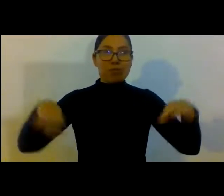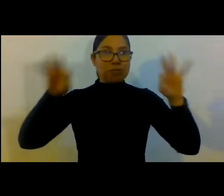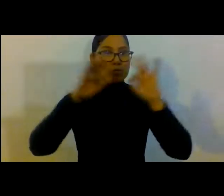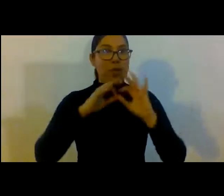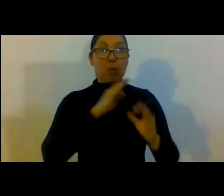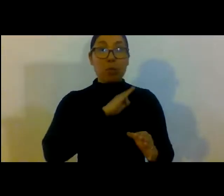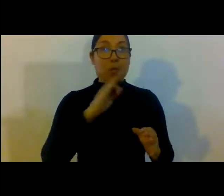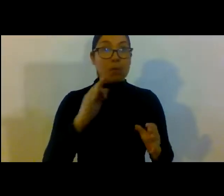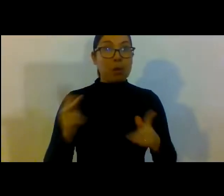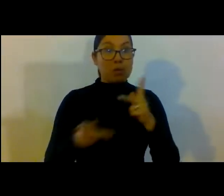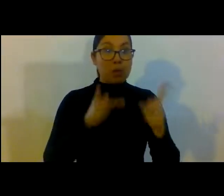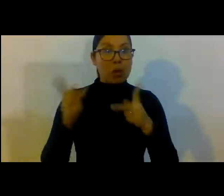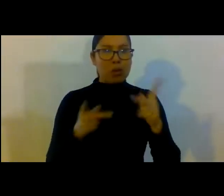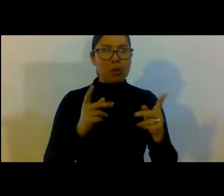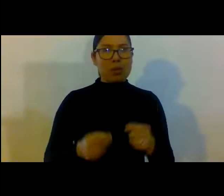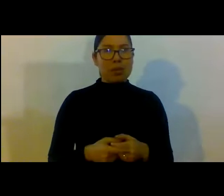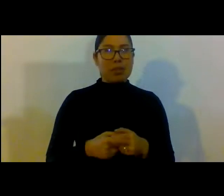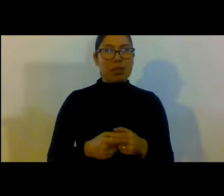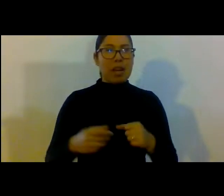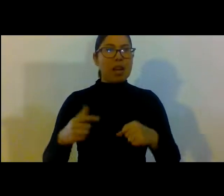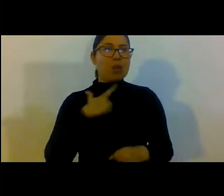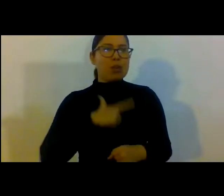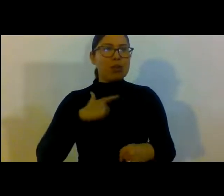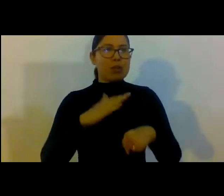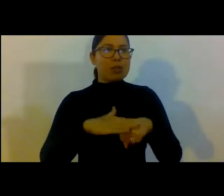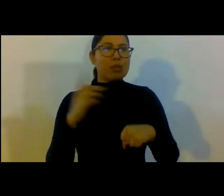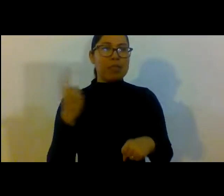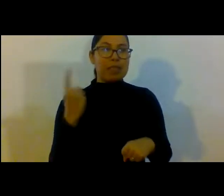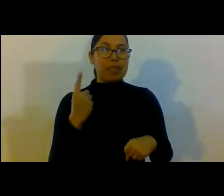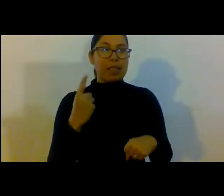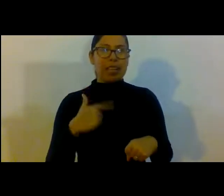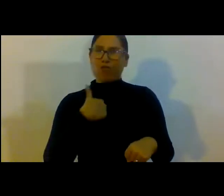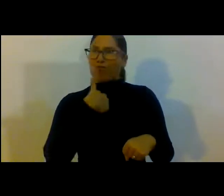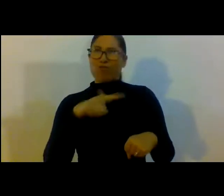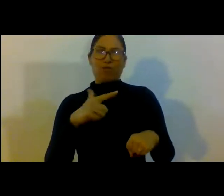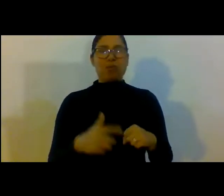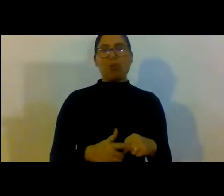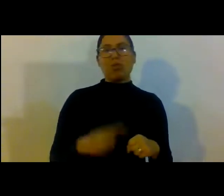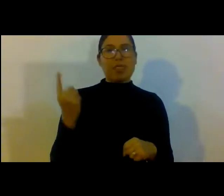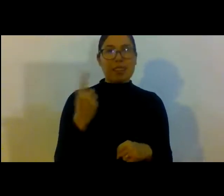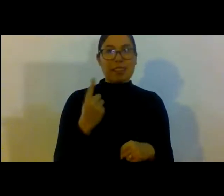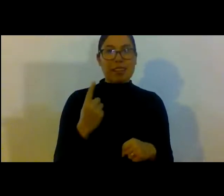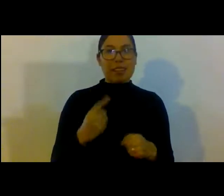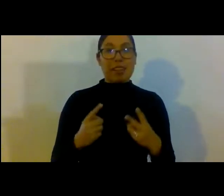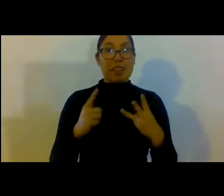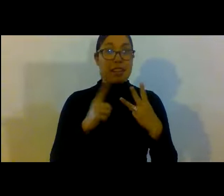que te aburrieron? ¿Hubo algo que te pareciera extraño? Imagínense lo